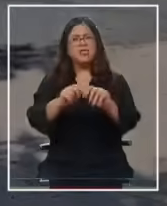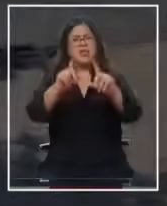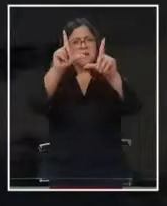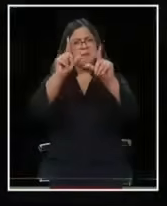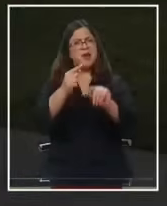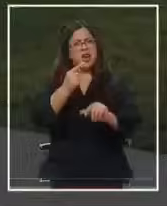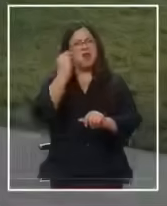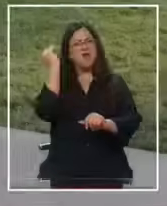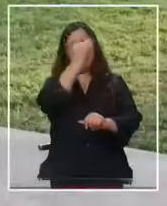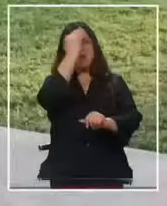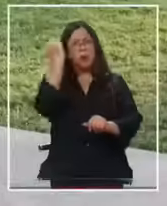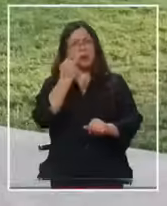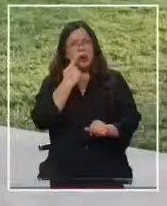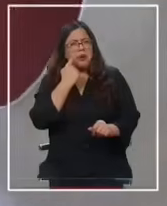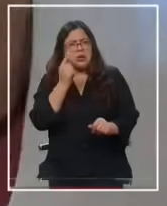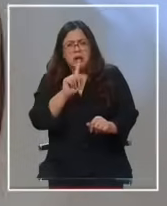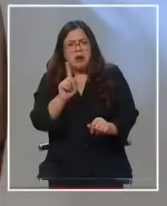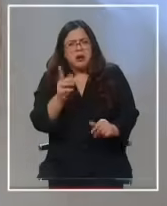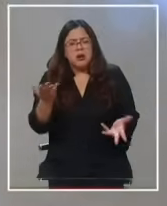menos conocidas.